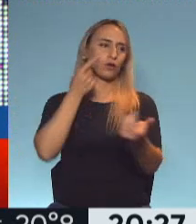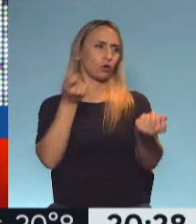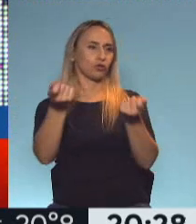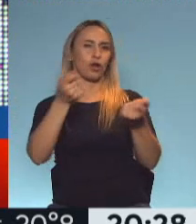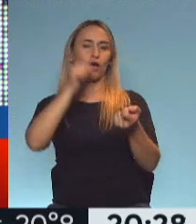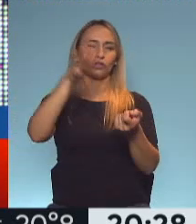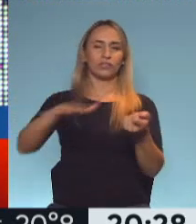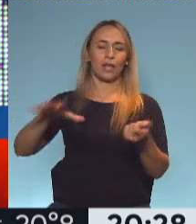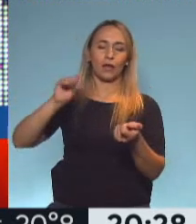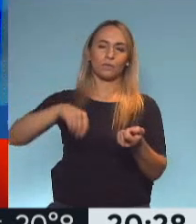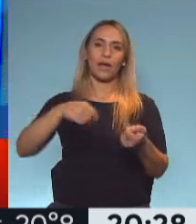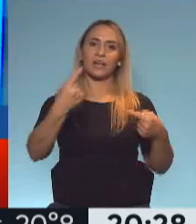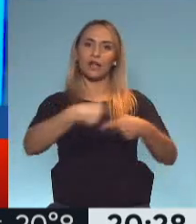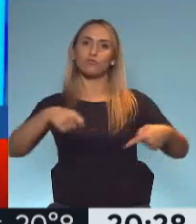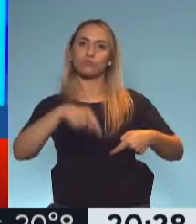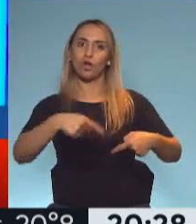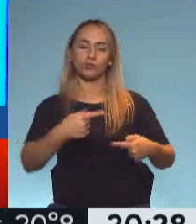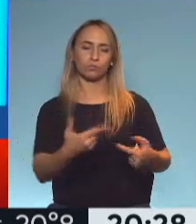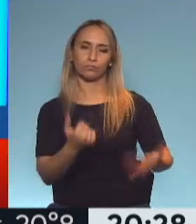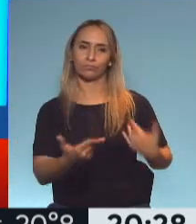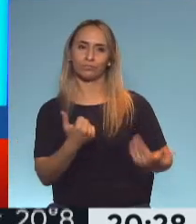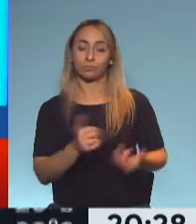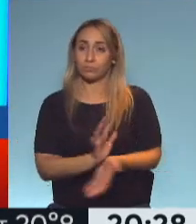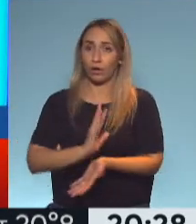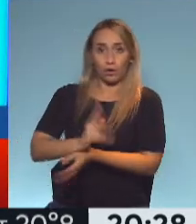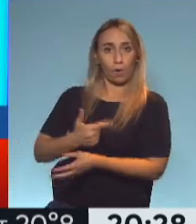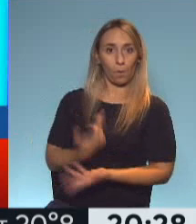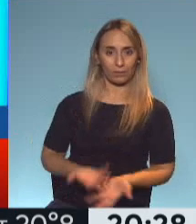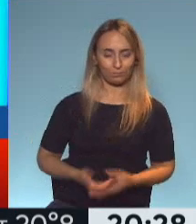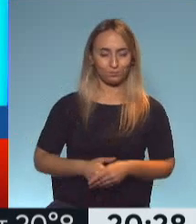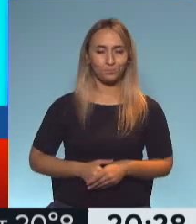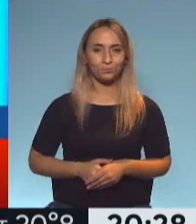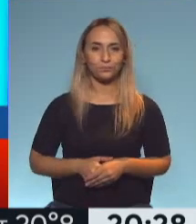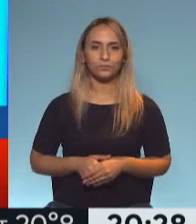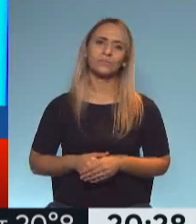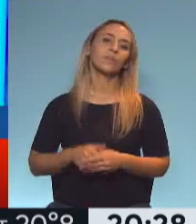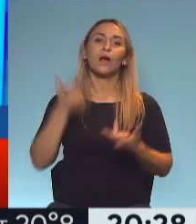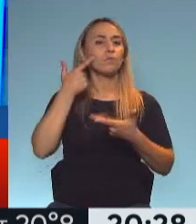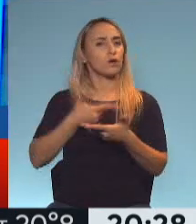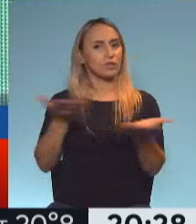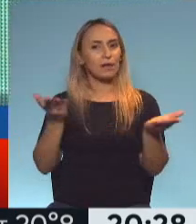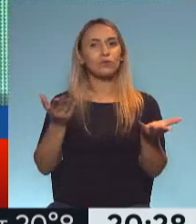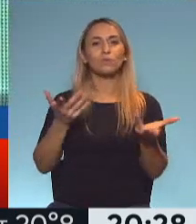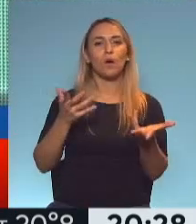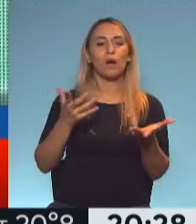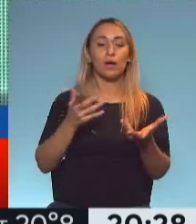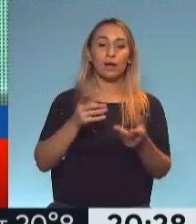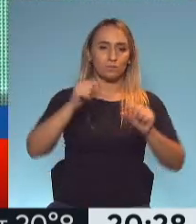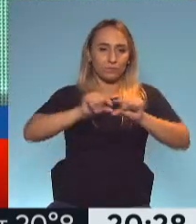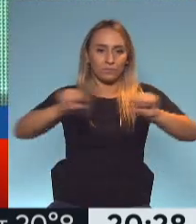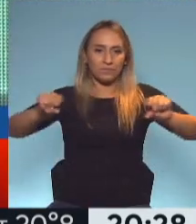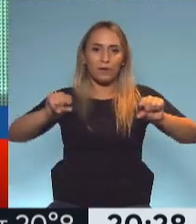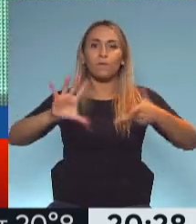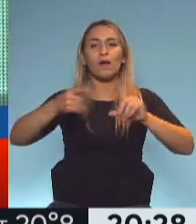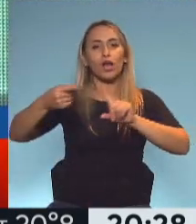recursos naturales. Obvio, obvio. Vamos a compartir las maneras que pueden tener algunos para volcar su palabra. La